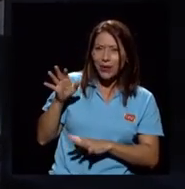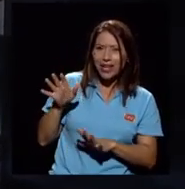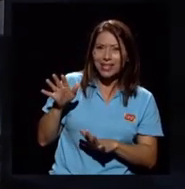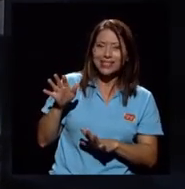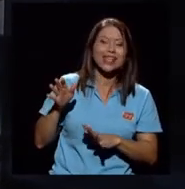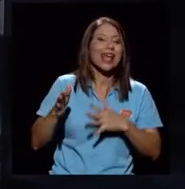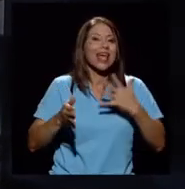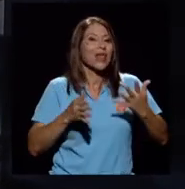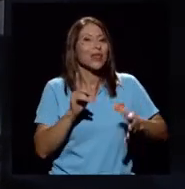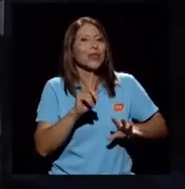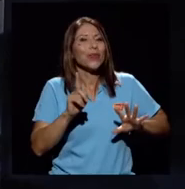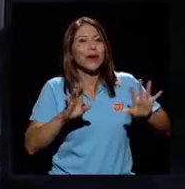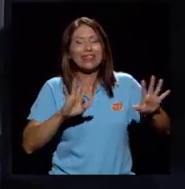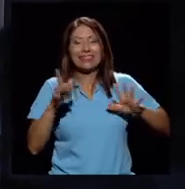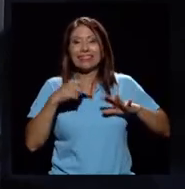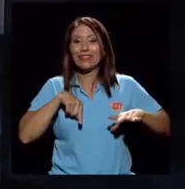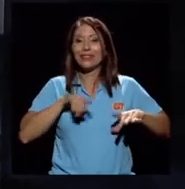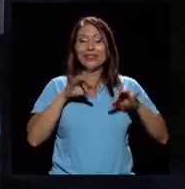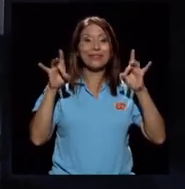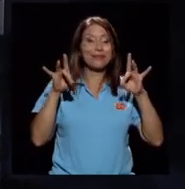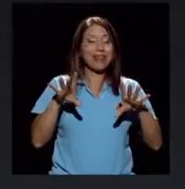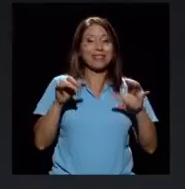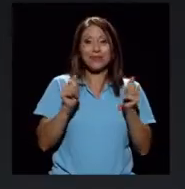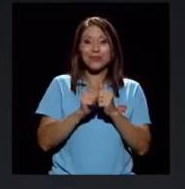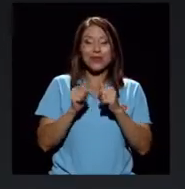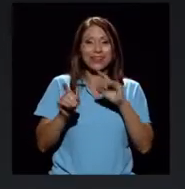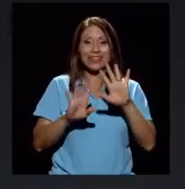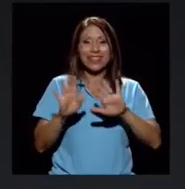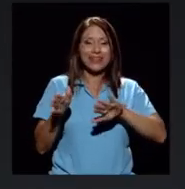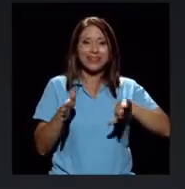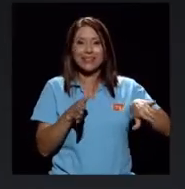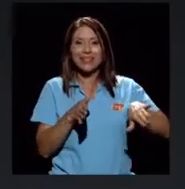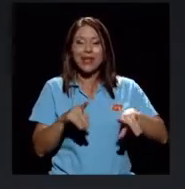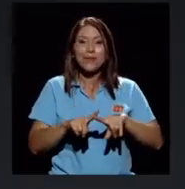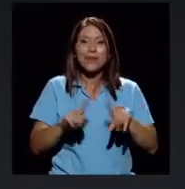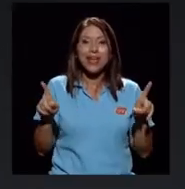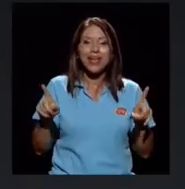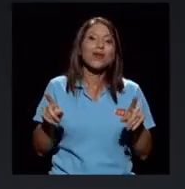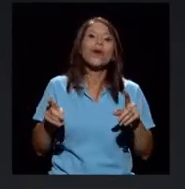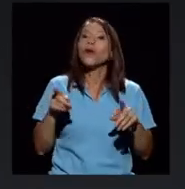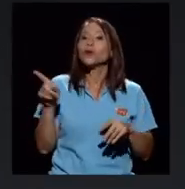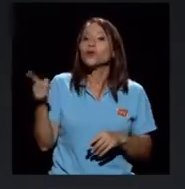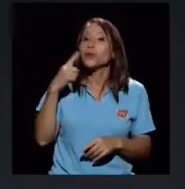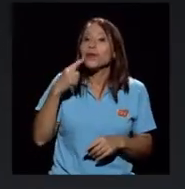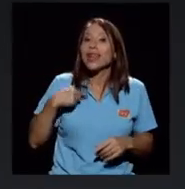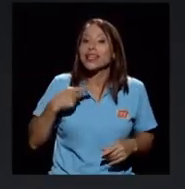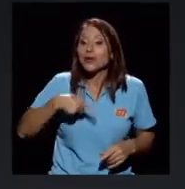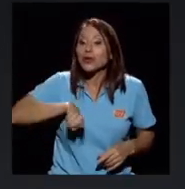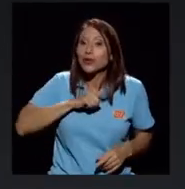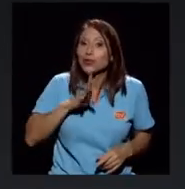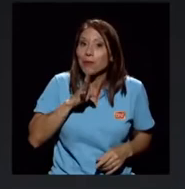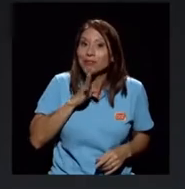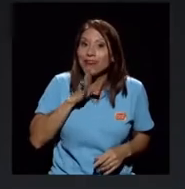estamos quedando pésimo pero aquí vamos